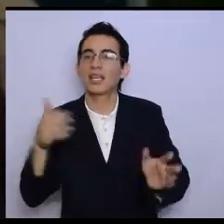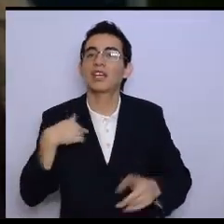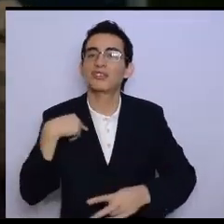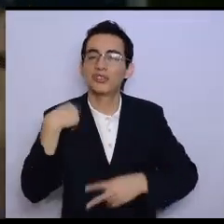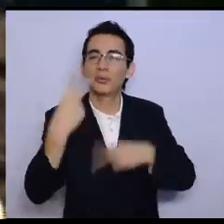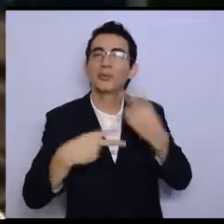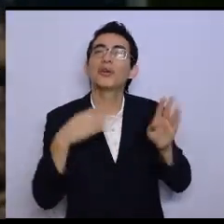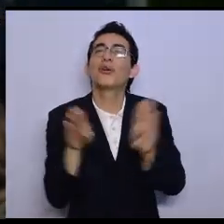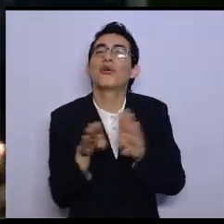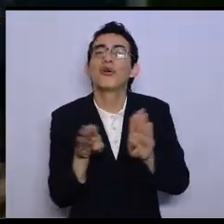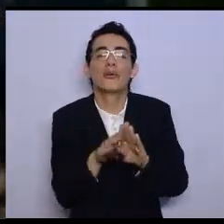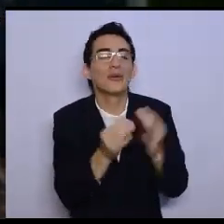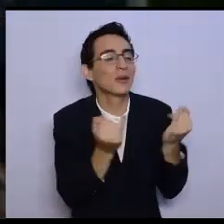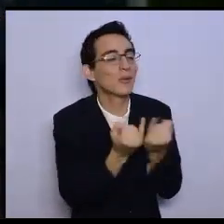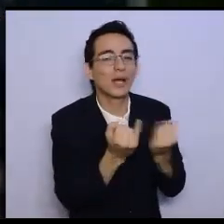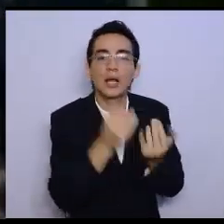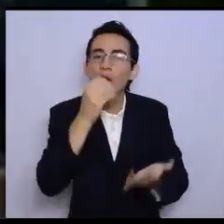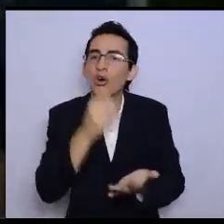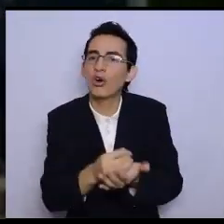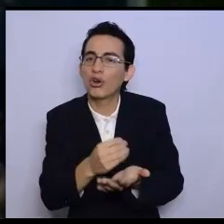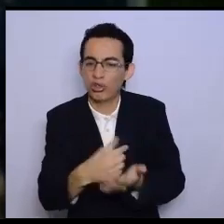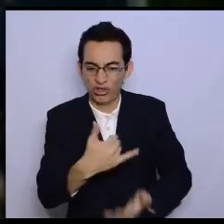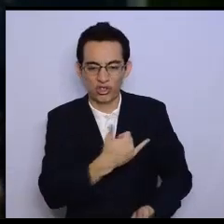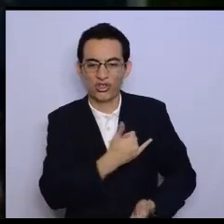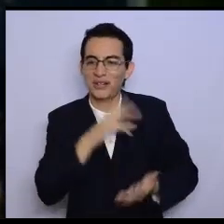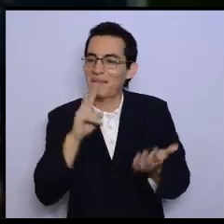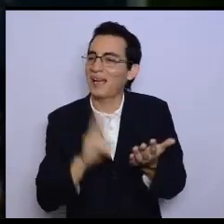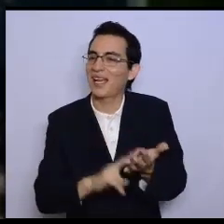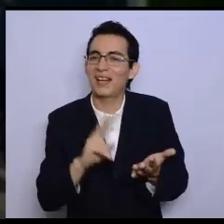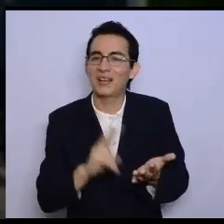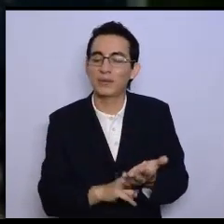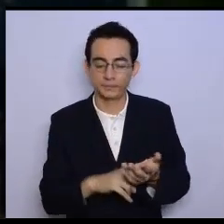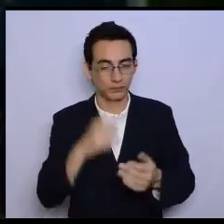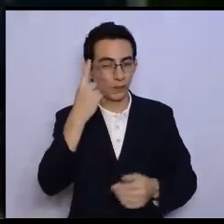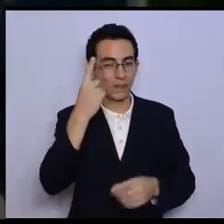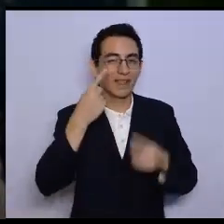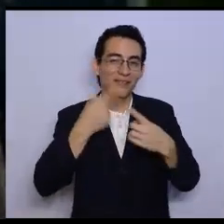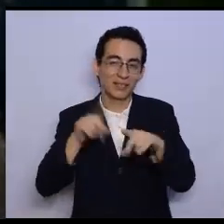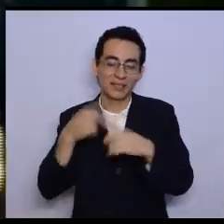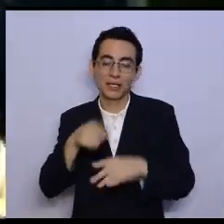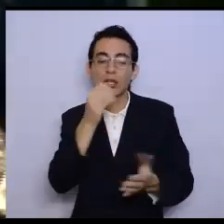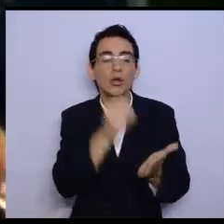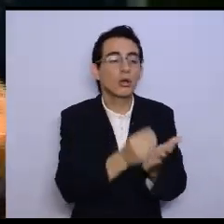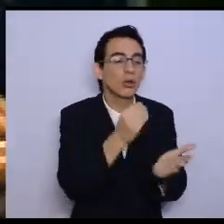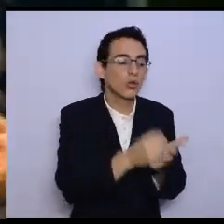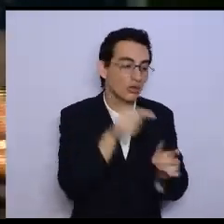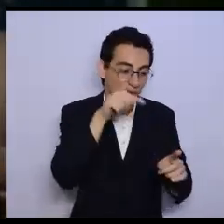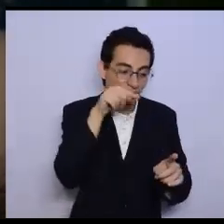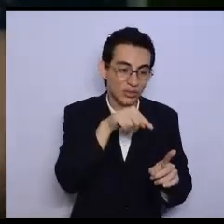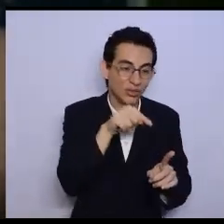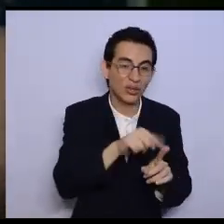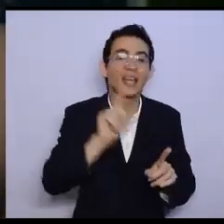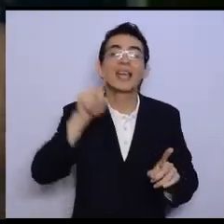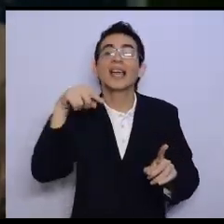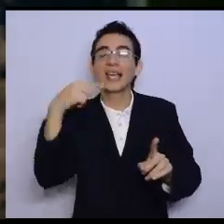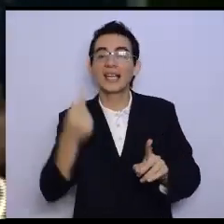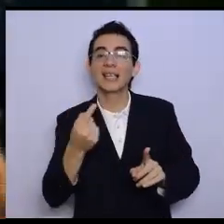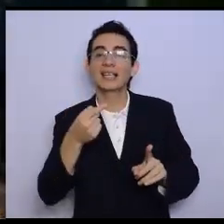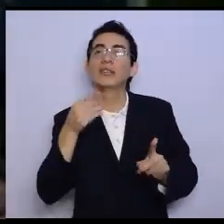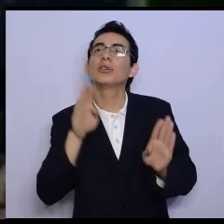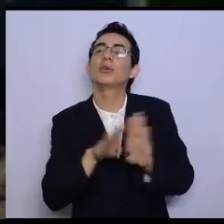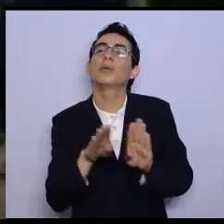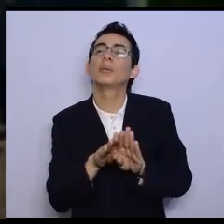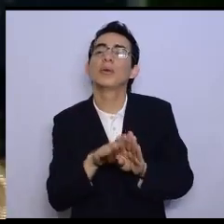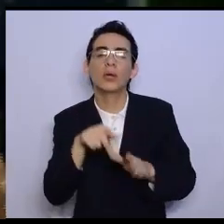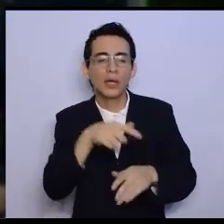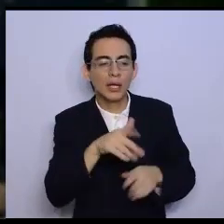quiero mencionar tres. Una es la densidad del oro. Otra es la maleabilidad del oro y la